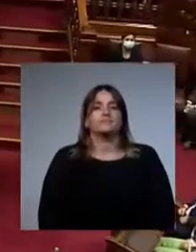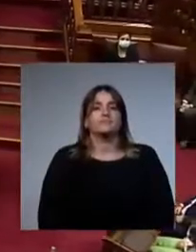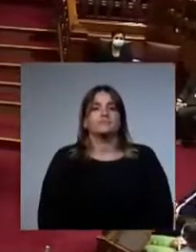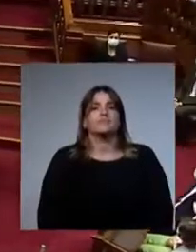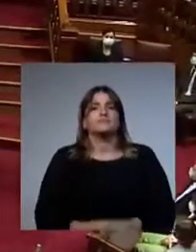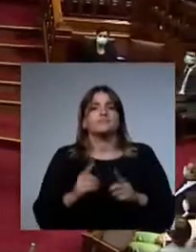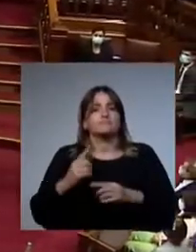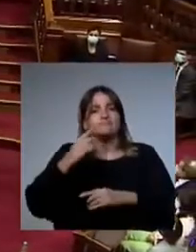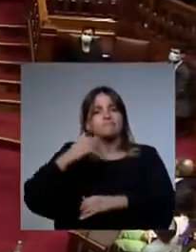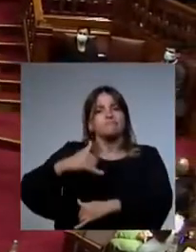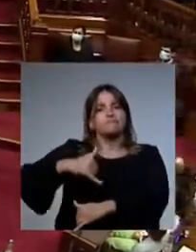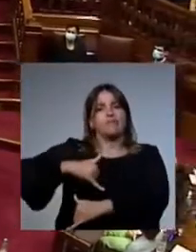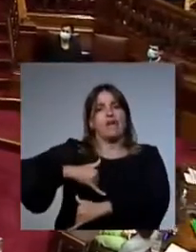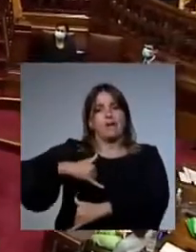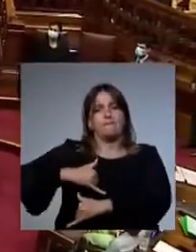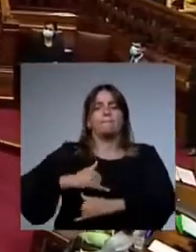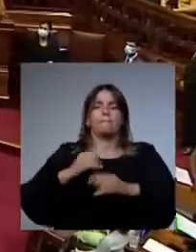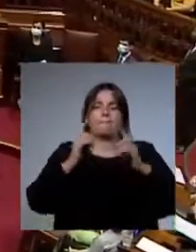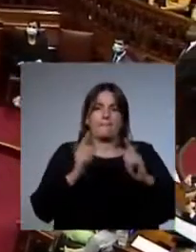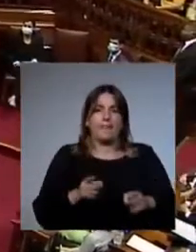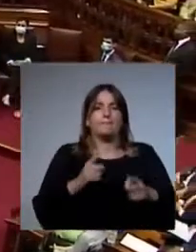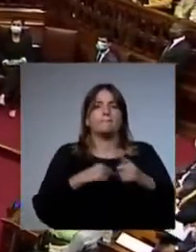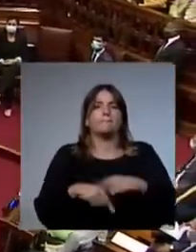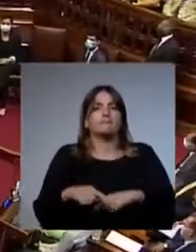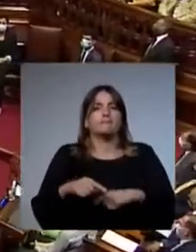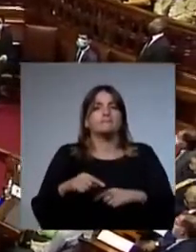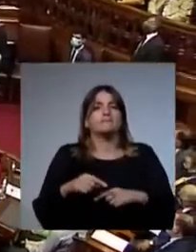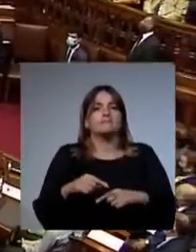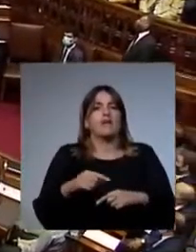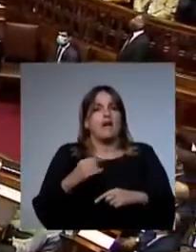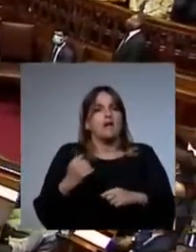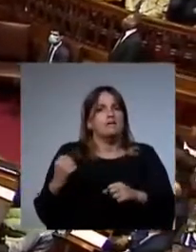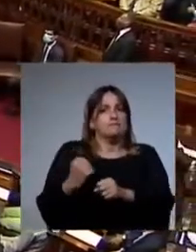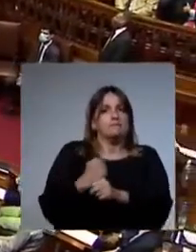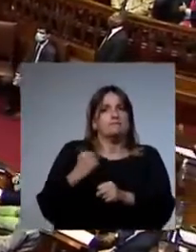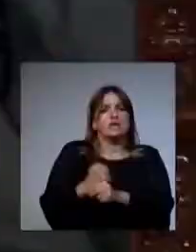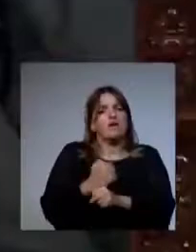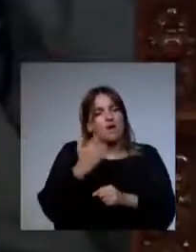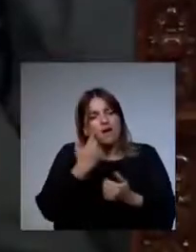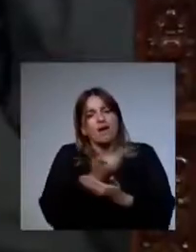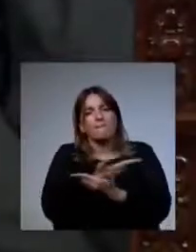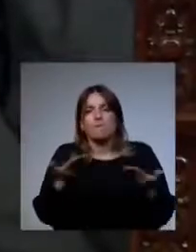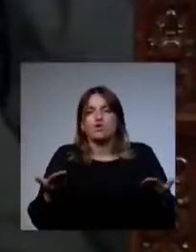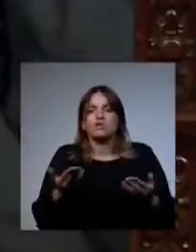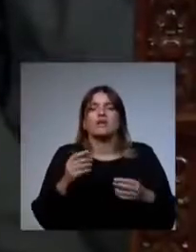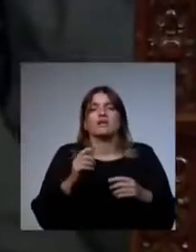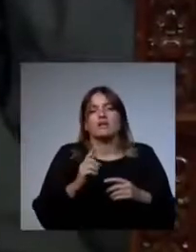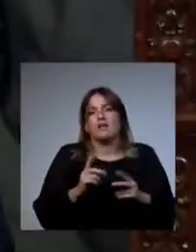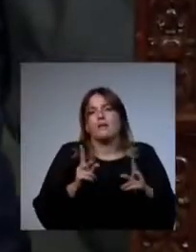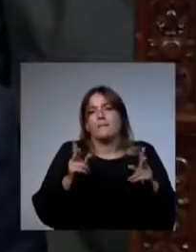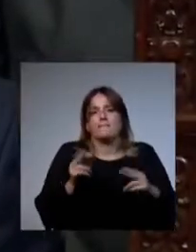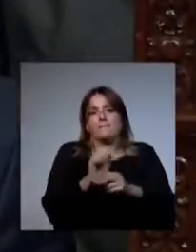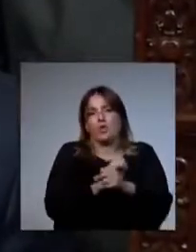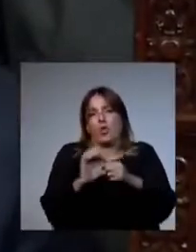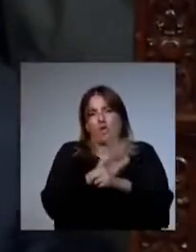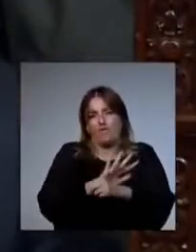Las Fuerzas Armadas también han tenido un trabajo destacado en la emergencia sanitaria.